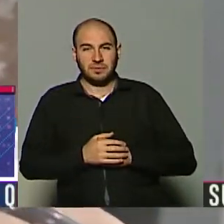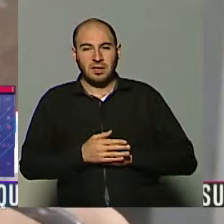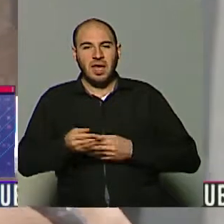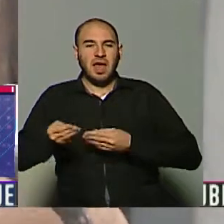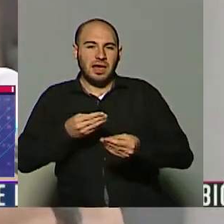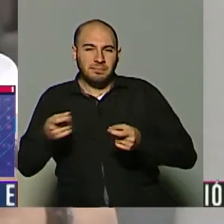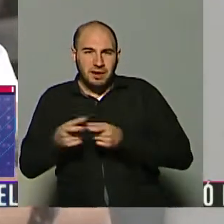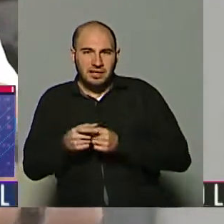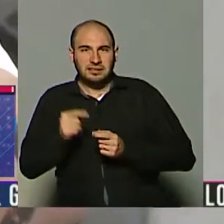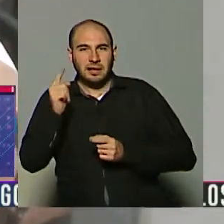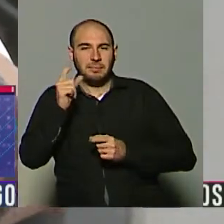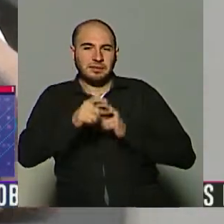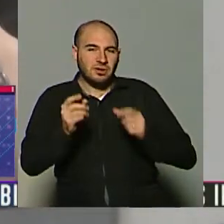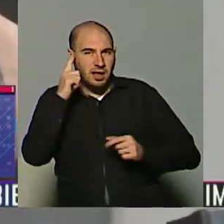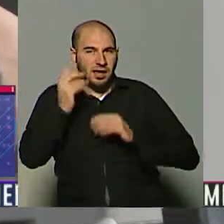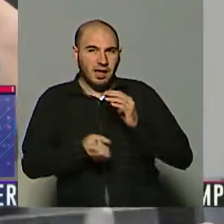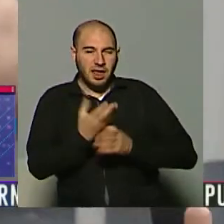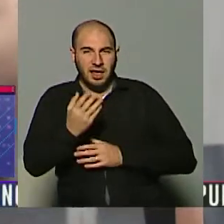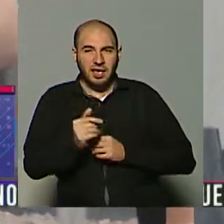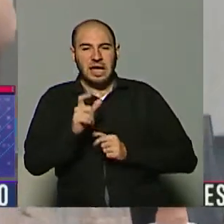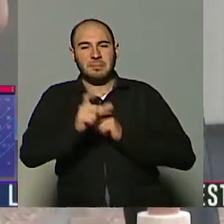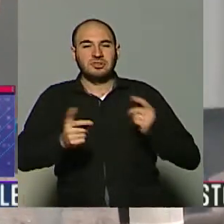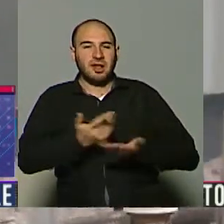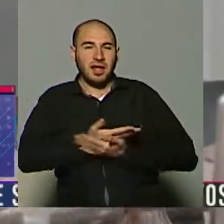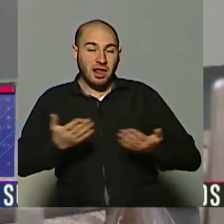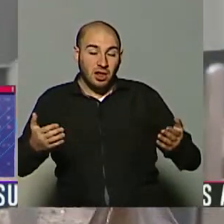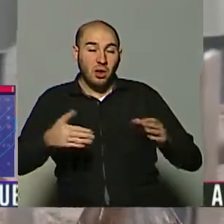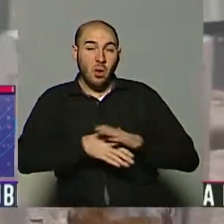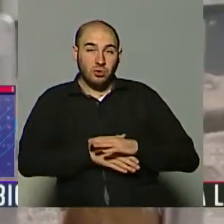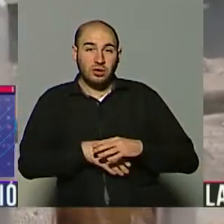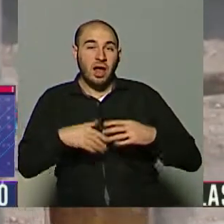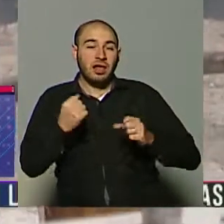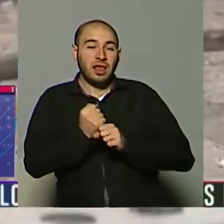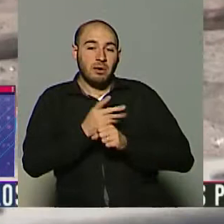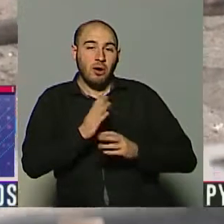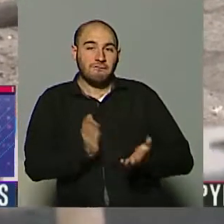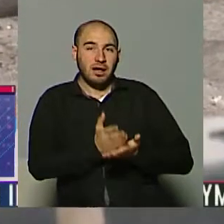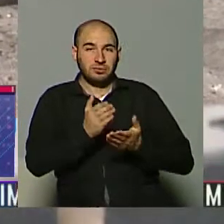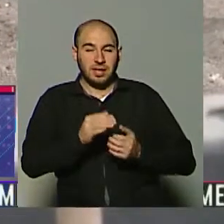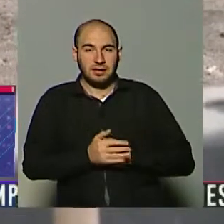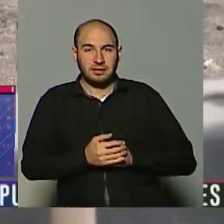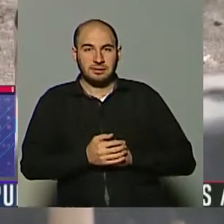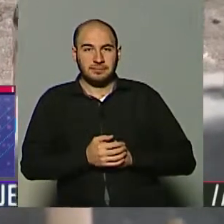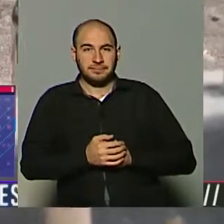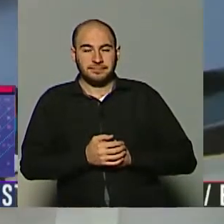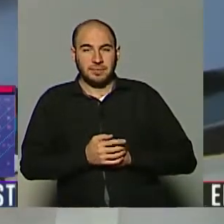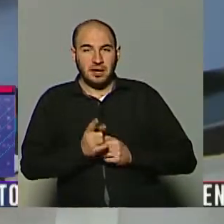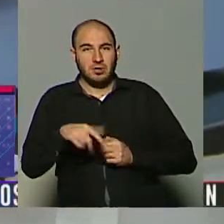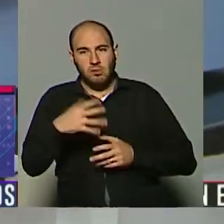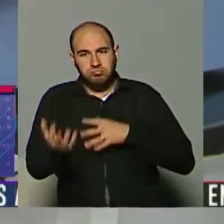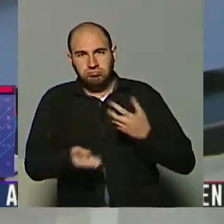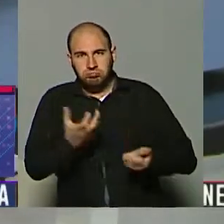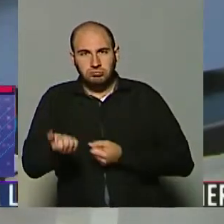pequeñas empresas, emprendedores y personas en general que justamente las actividades académicas han ido